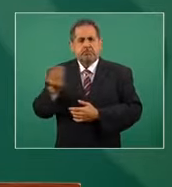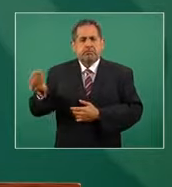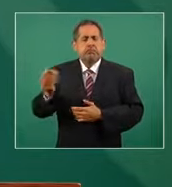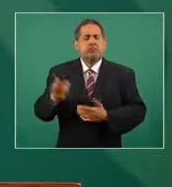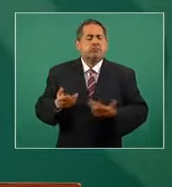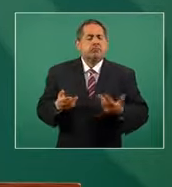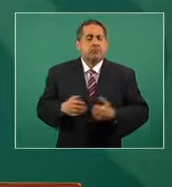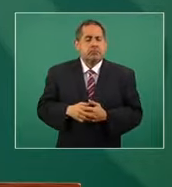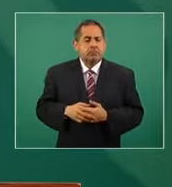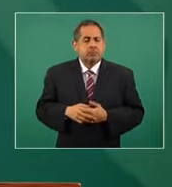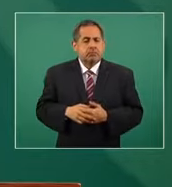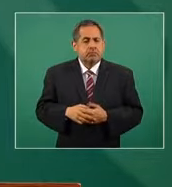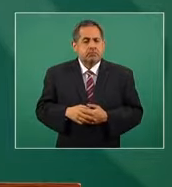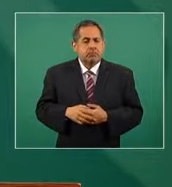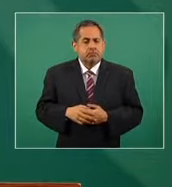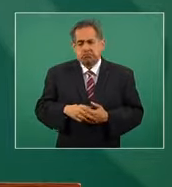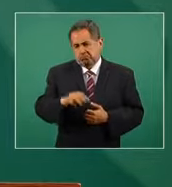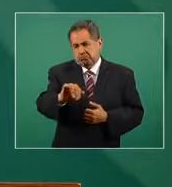Sí,